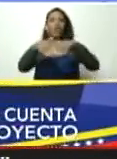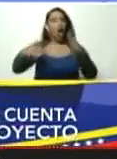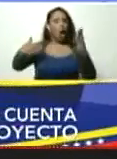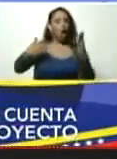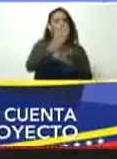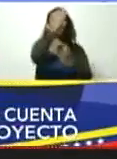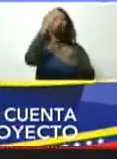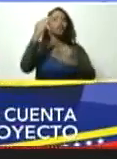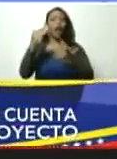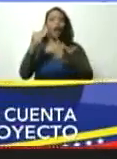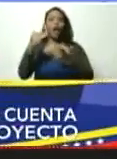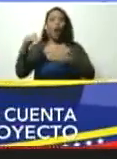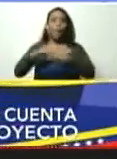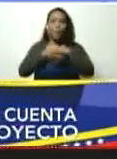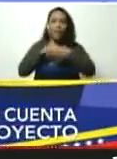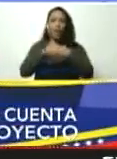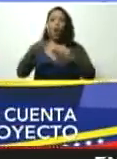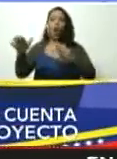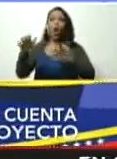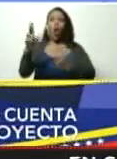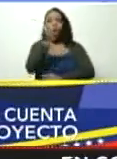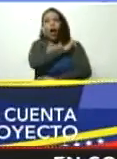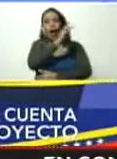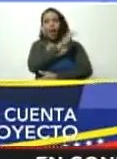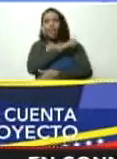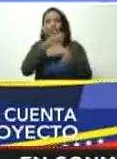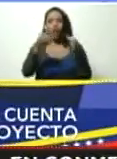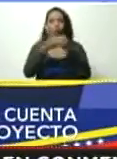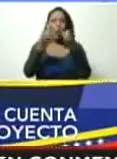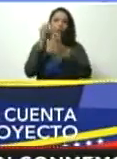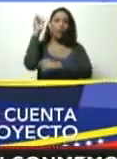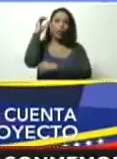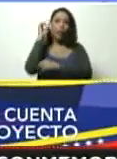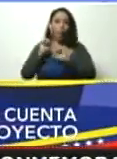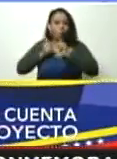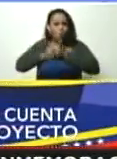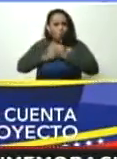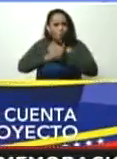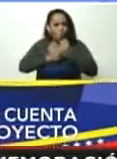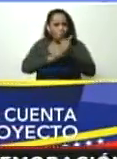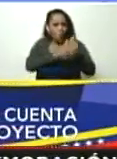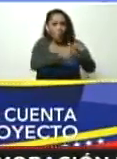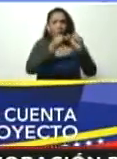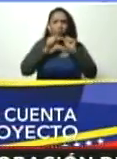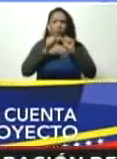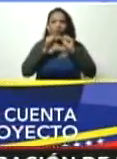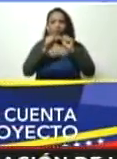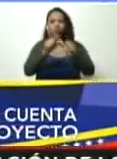ministros, contra los jefes del gabinete, un acoso permanente,